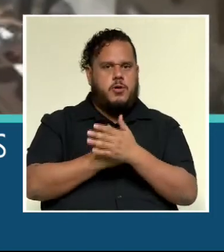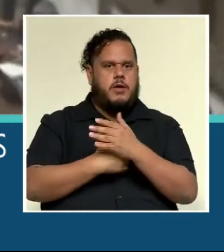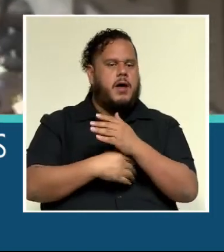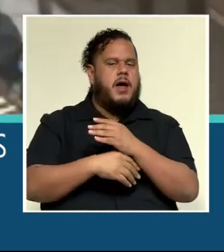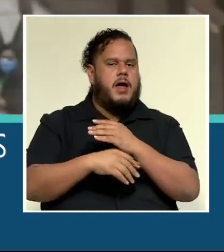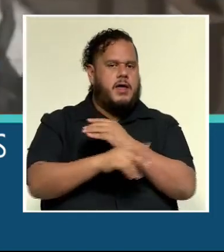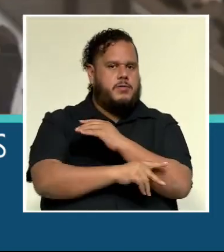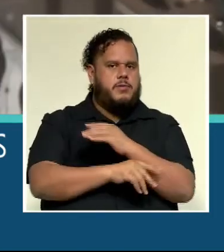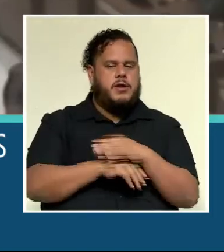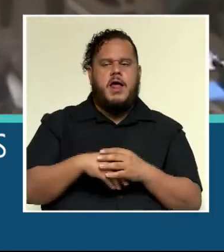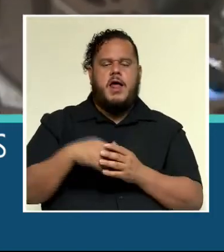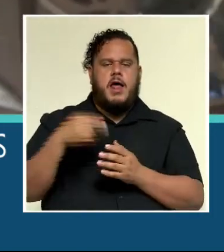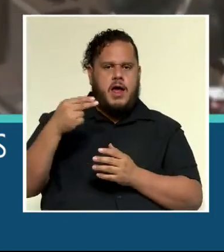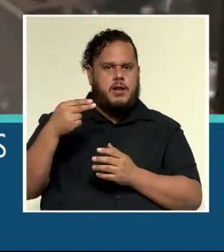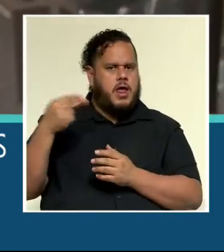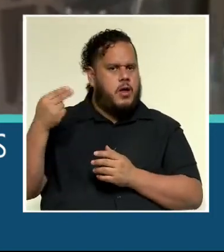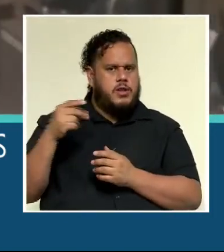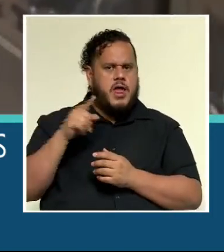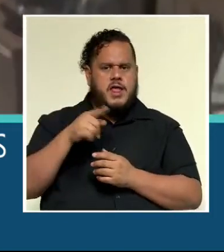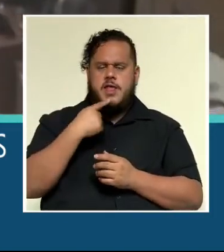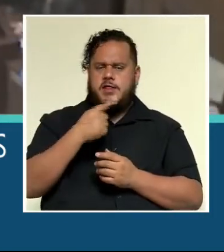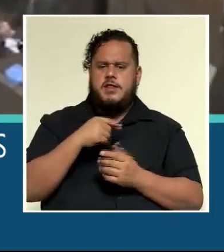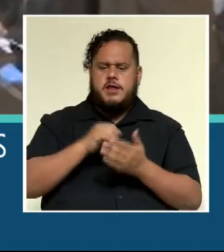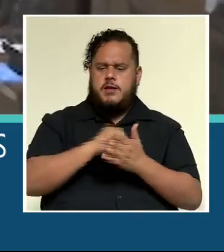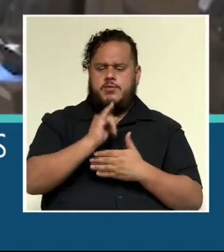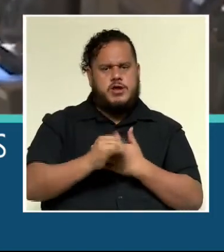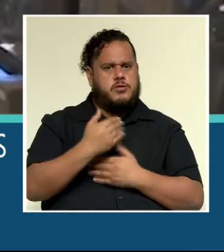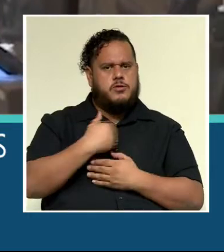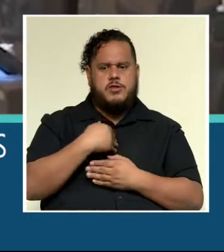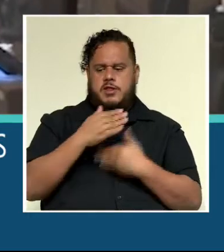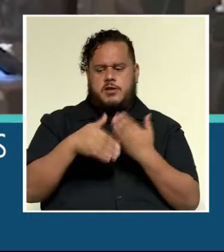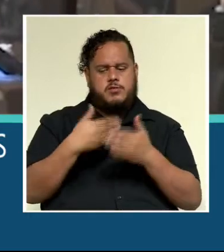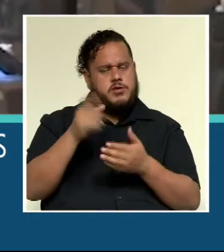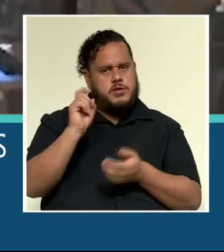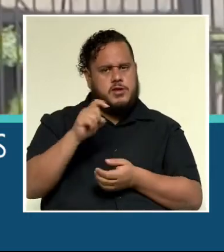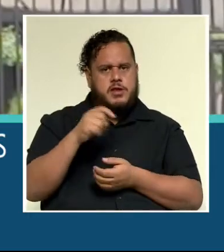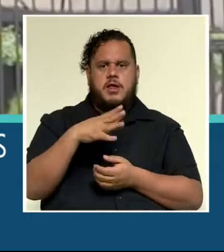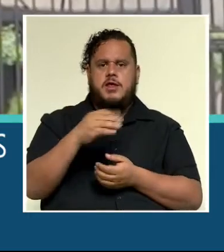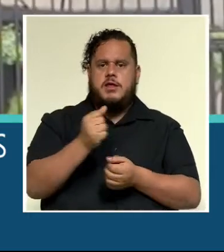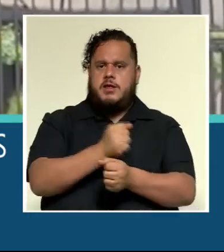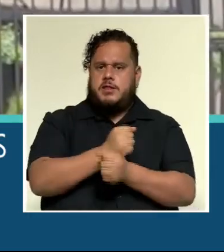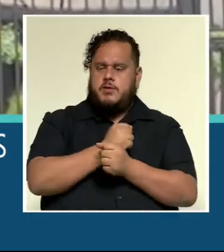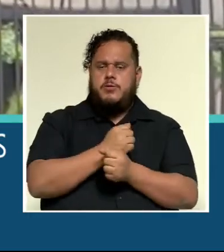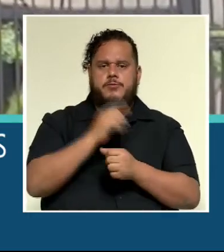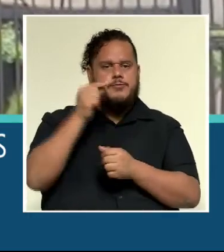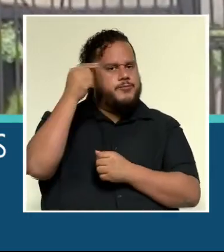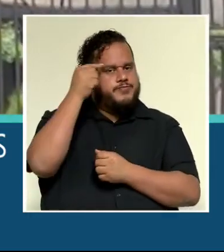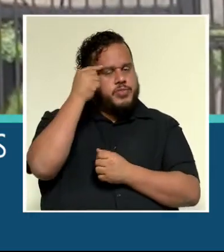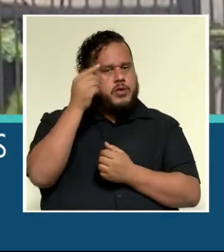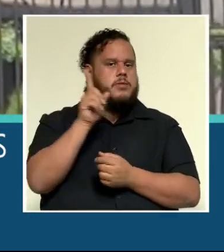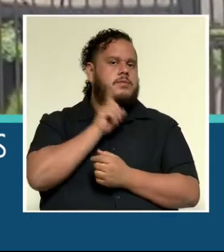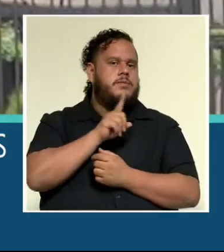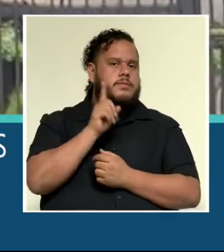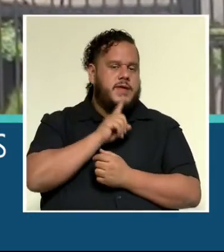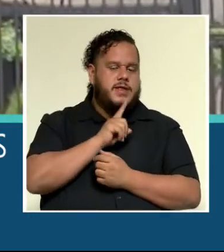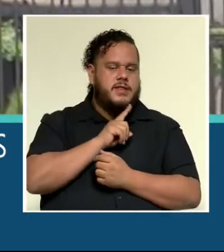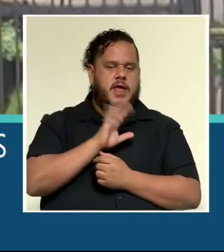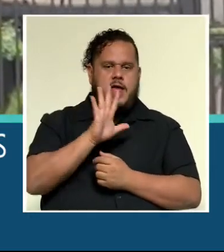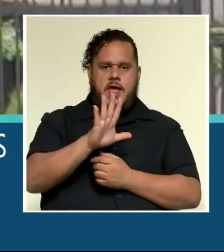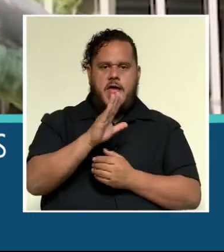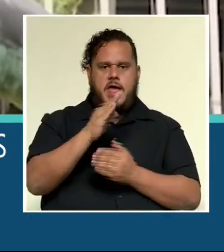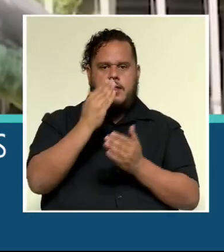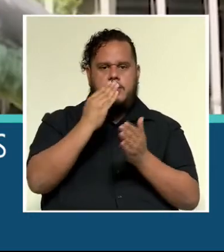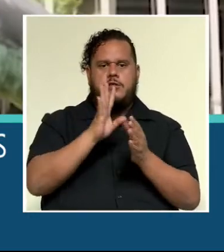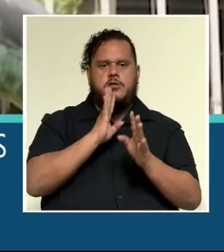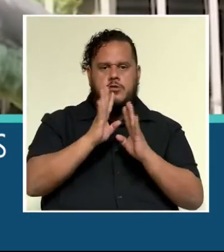Hoppelman, negó que el proyecto carezca de los procesos necesarios y aseguró que el gobierno miente en su argumentación